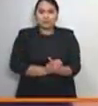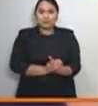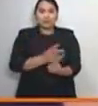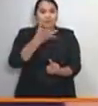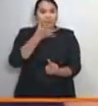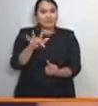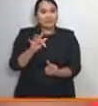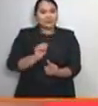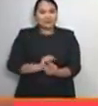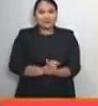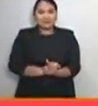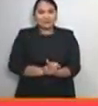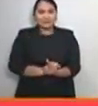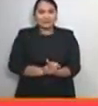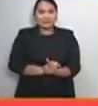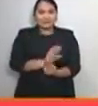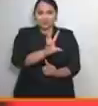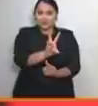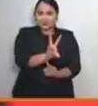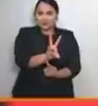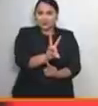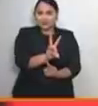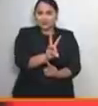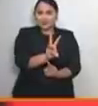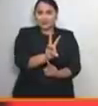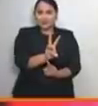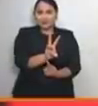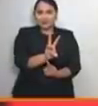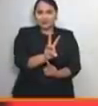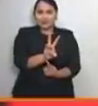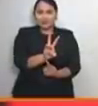Suerte. Y este es el 6. Segundo dígito.